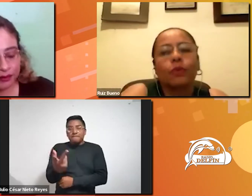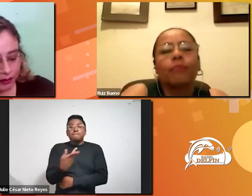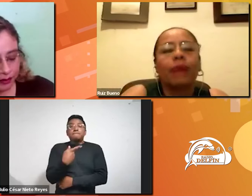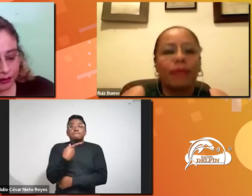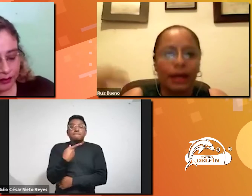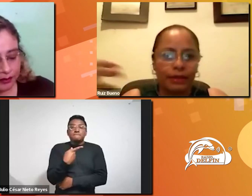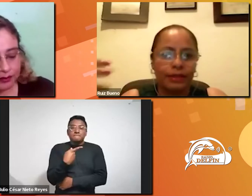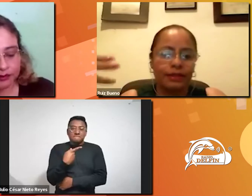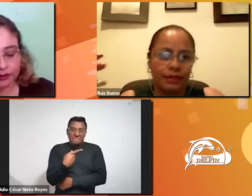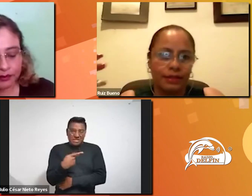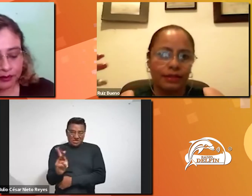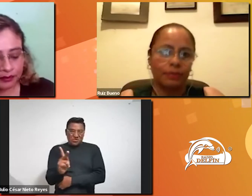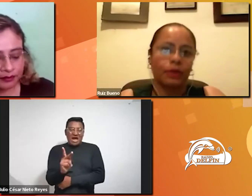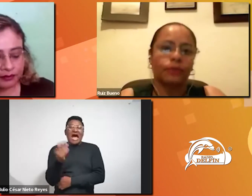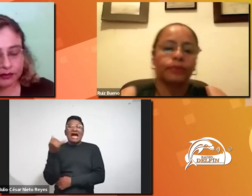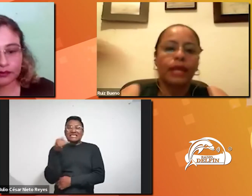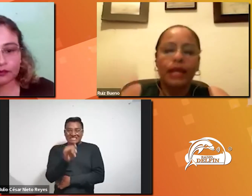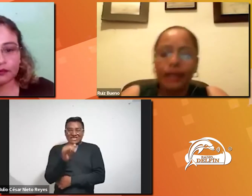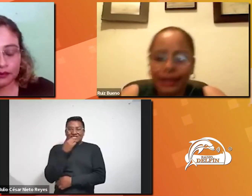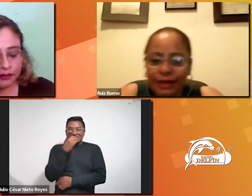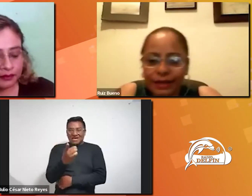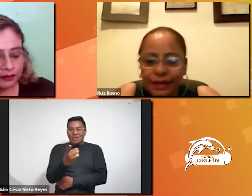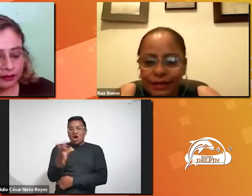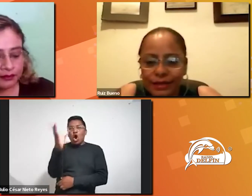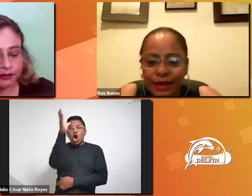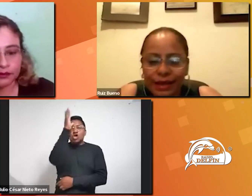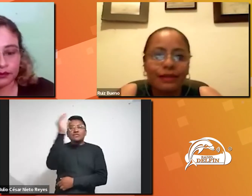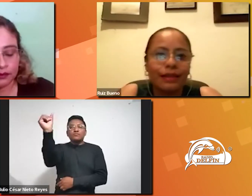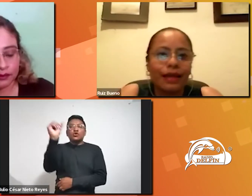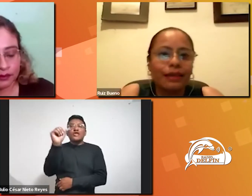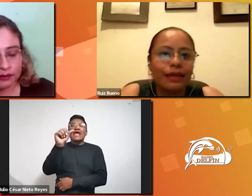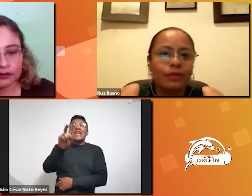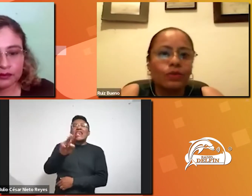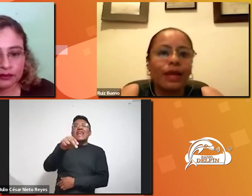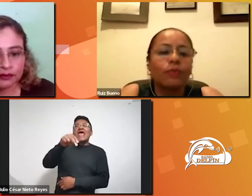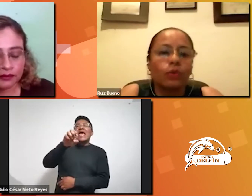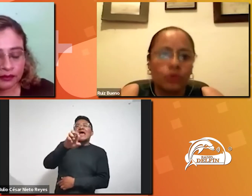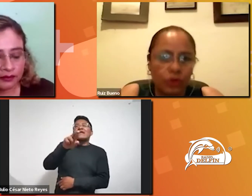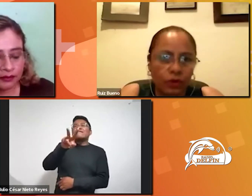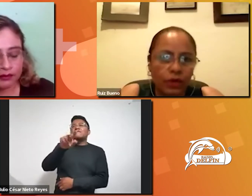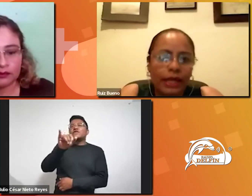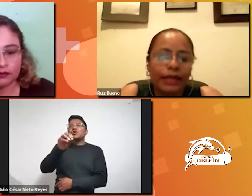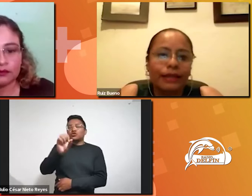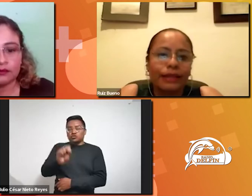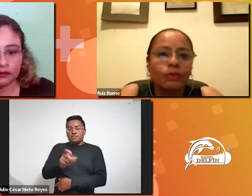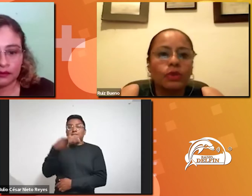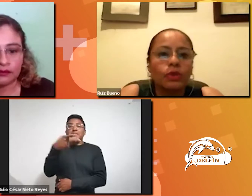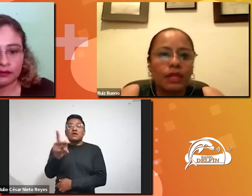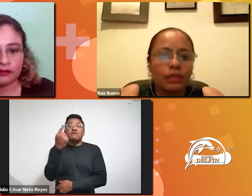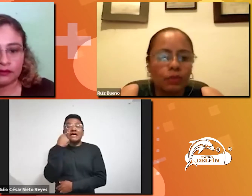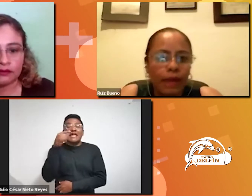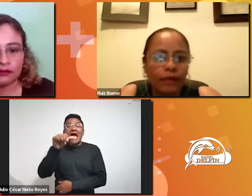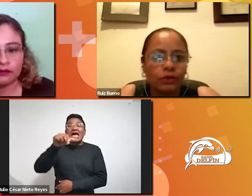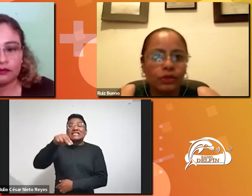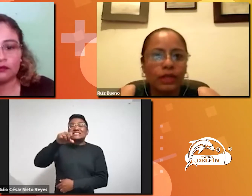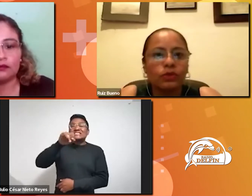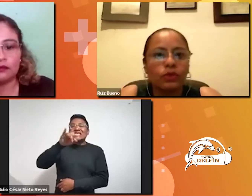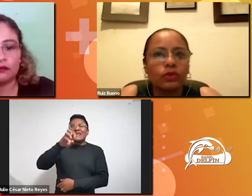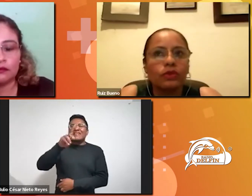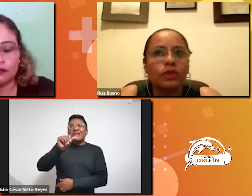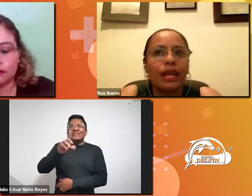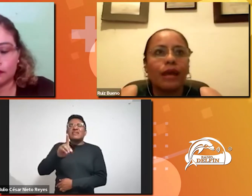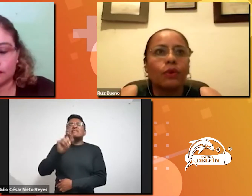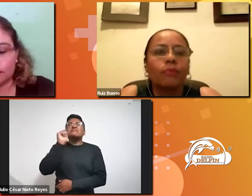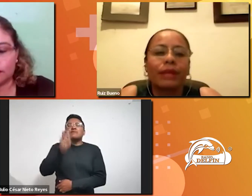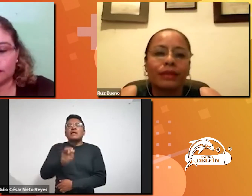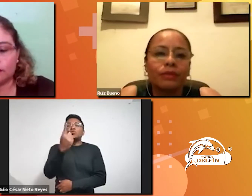se arropaba desde ese término. La realidad es que la ansiedad es una emoción que tenemos los seres humanos y